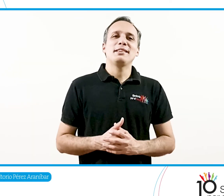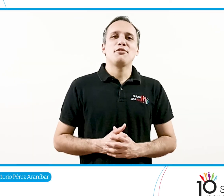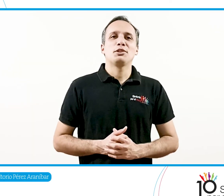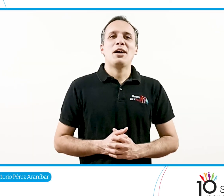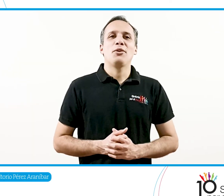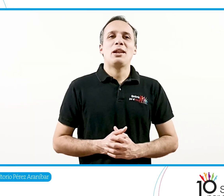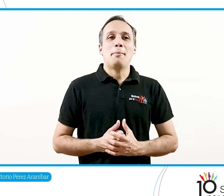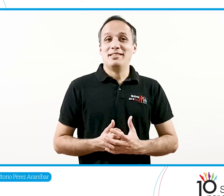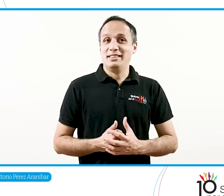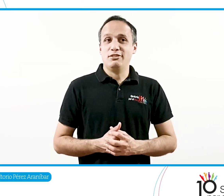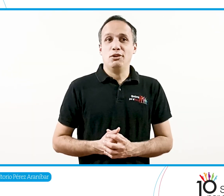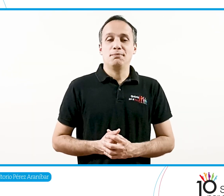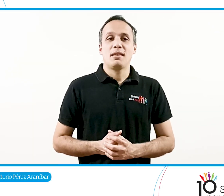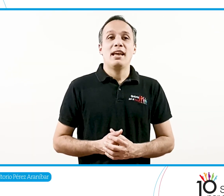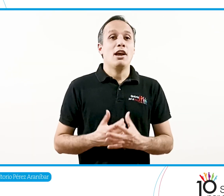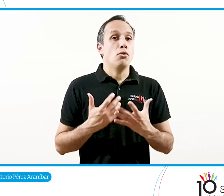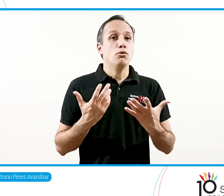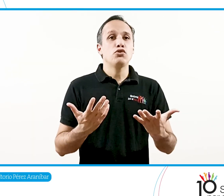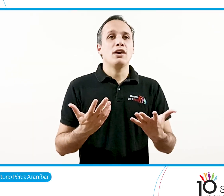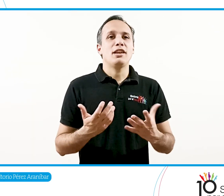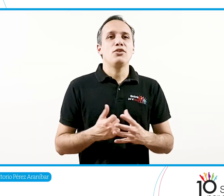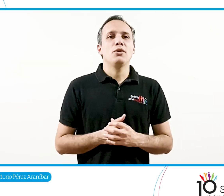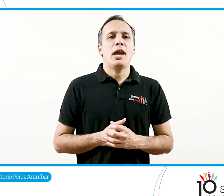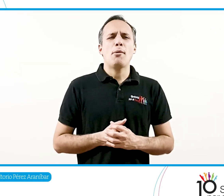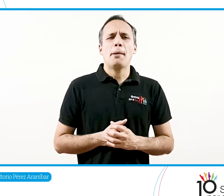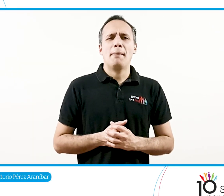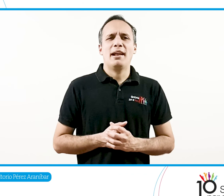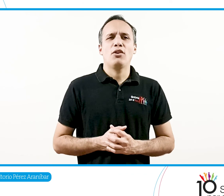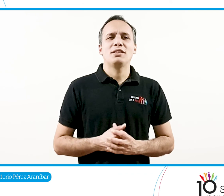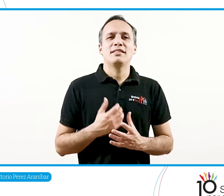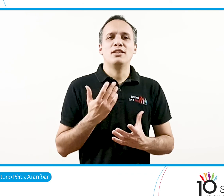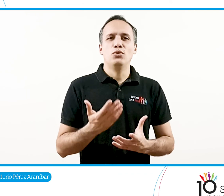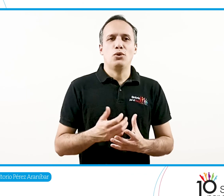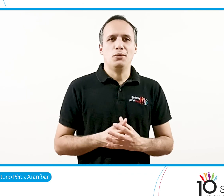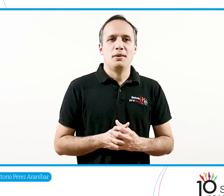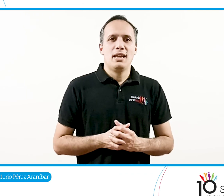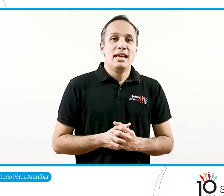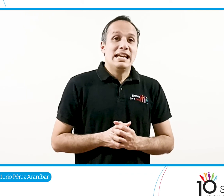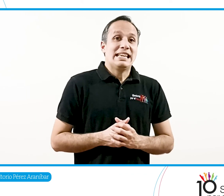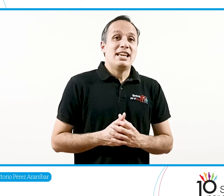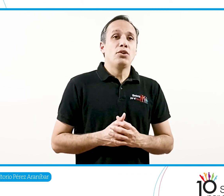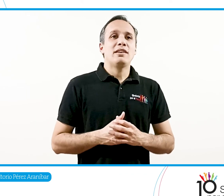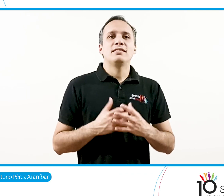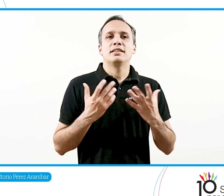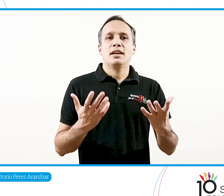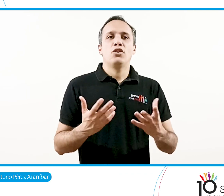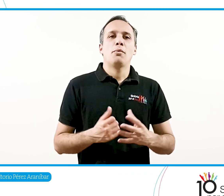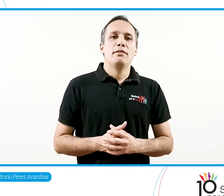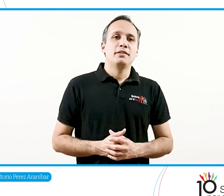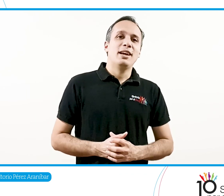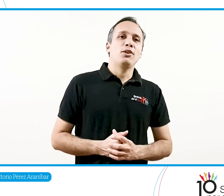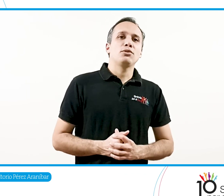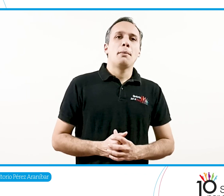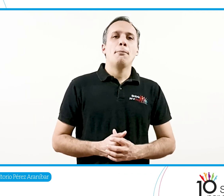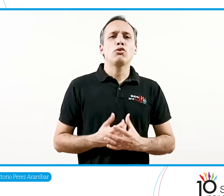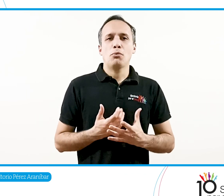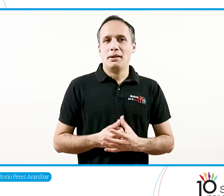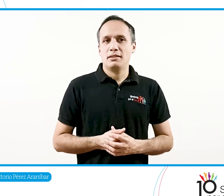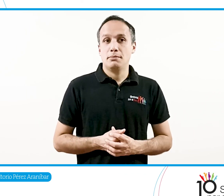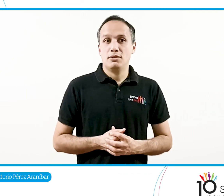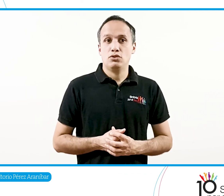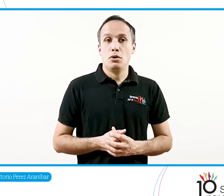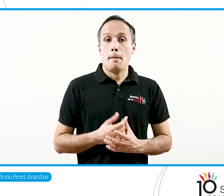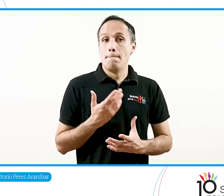Esperamos hayan disfrutado la presentación, que con mucho cariño hemos preparado desde el núcleo. Quiero felicitar a los beneficiarios por